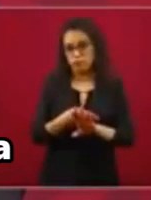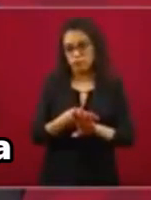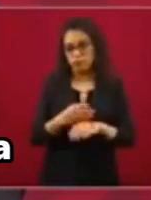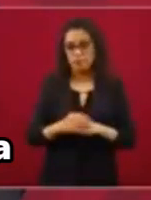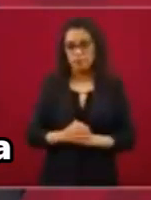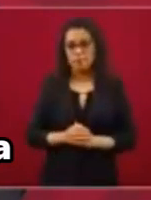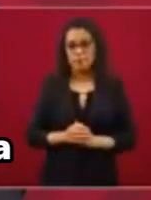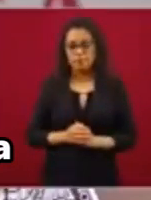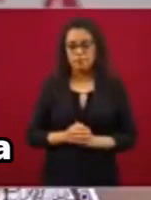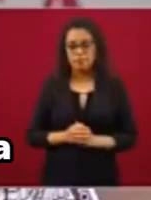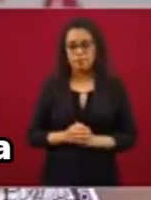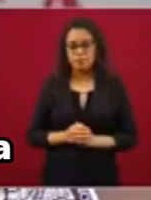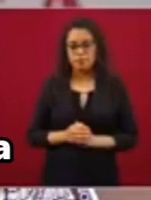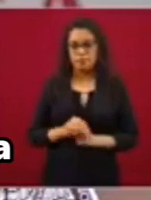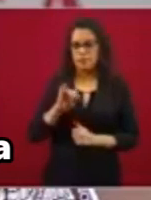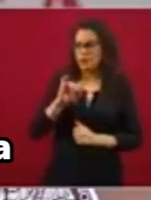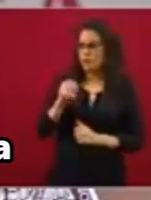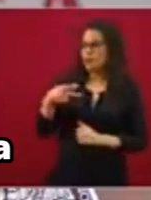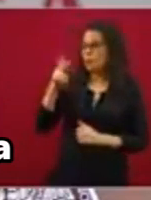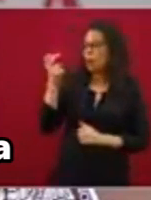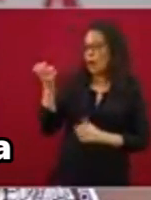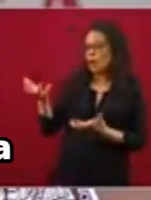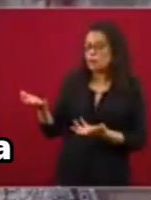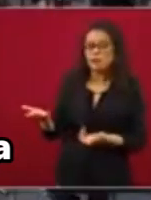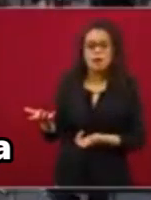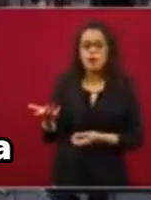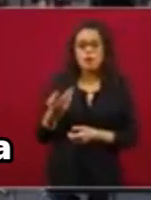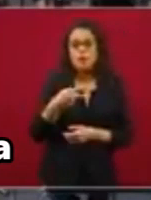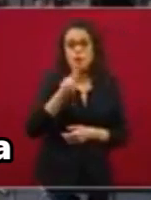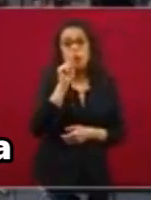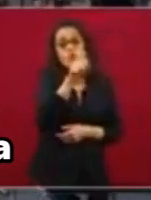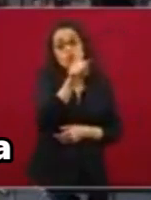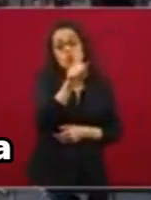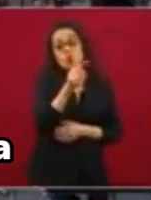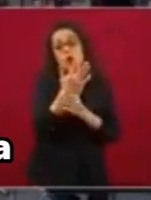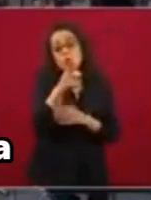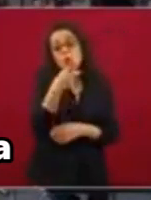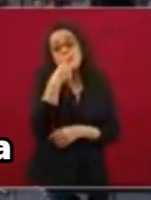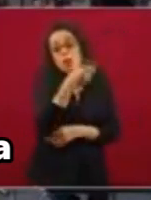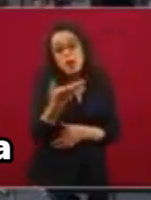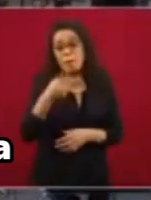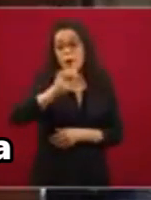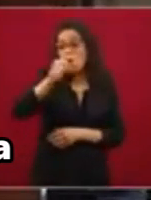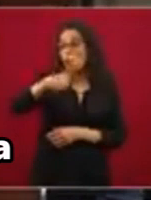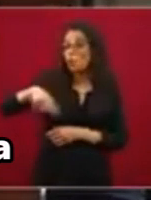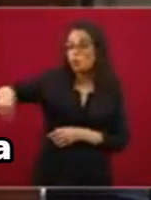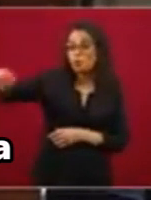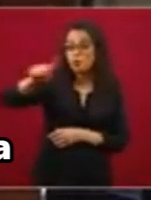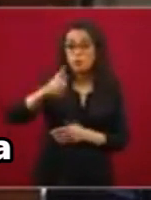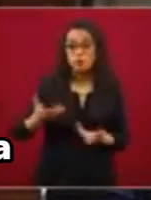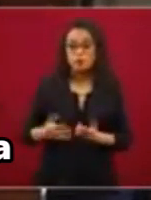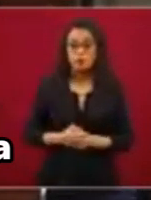Afectar. Y eso hace, presidente, con las pero personas que... Pero eso es lo que tú sostienes y no, por no, el otro no, lado... No lo sostengo